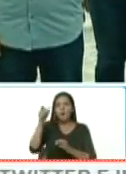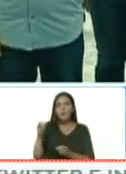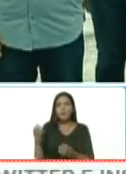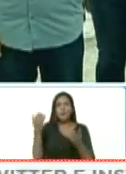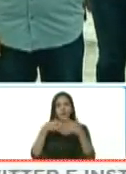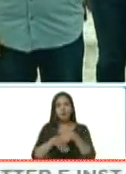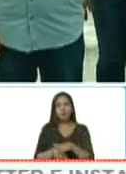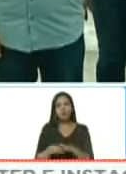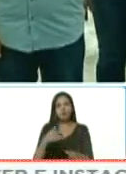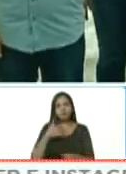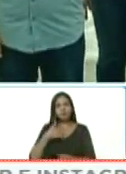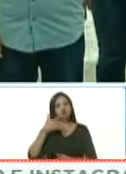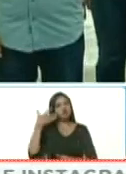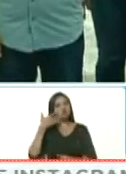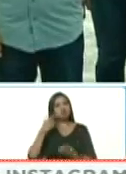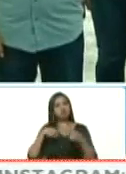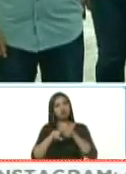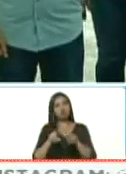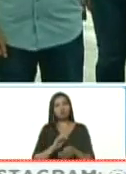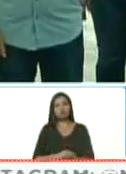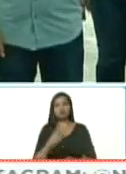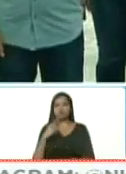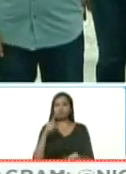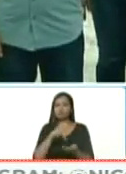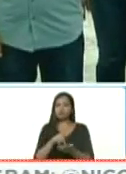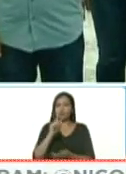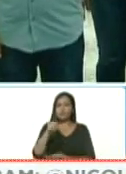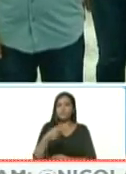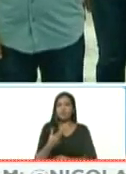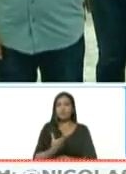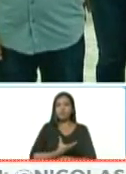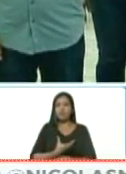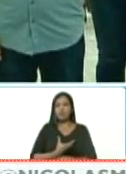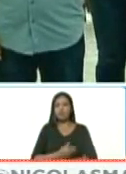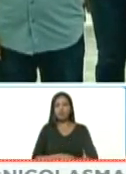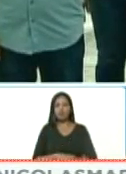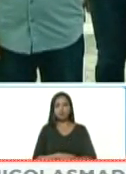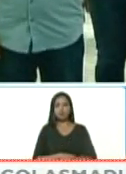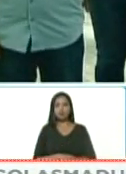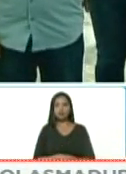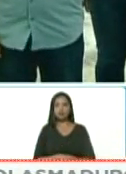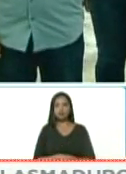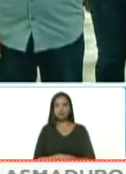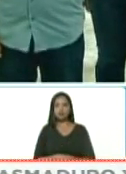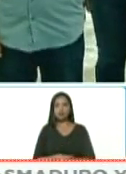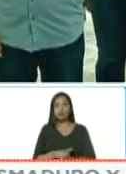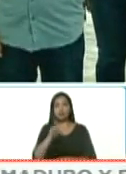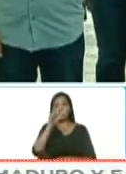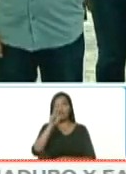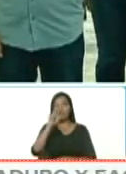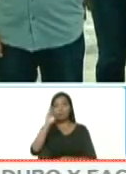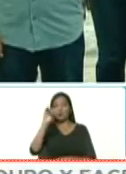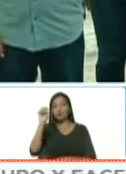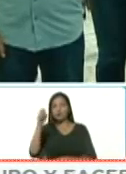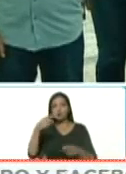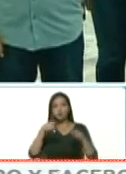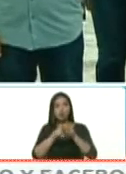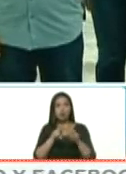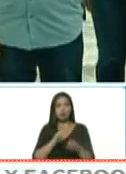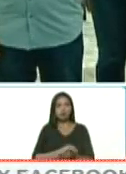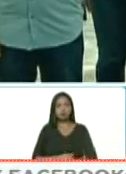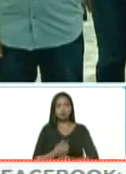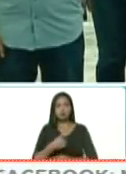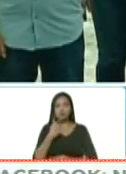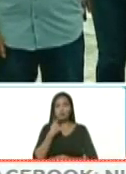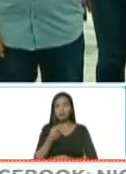orgulloso. Ahí está también el alcalde Luis Cifontes, me dice. Bueno,